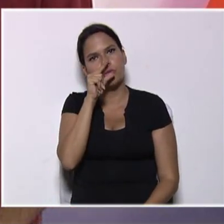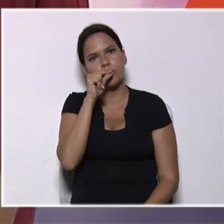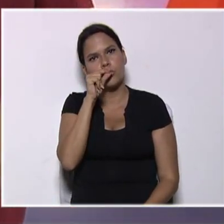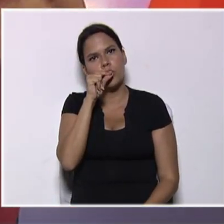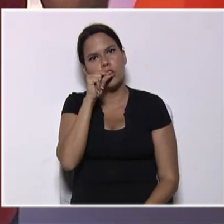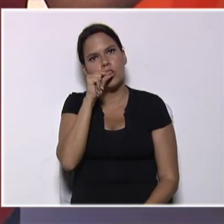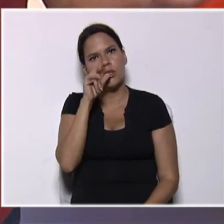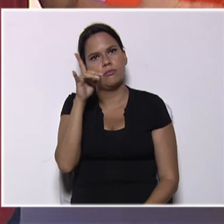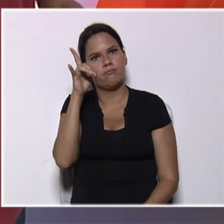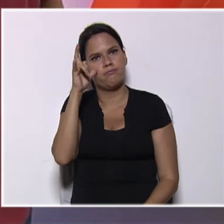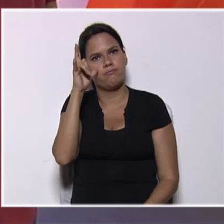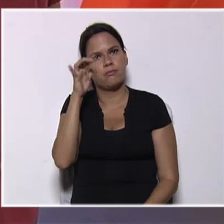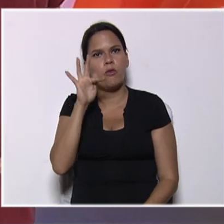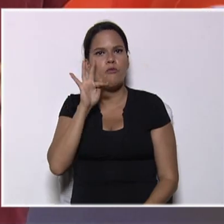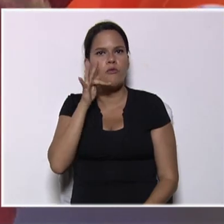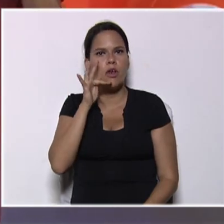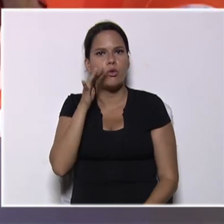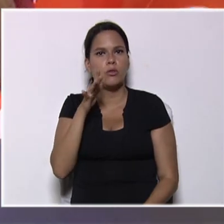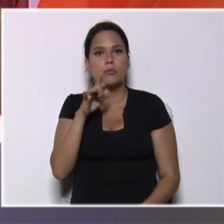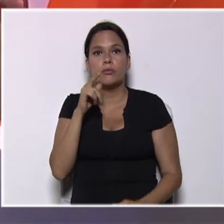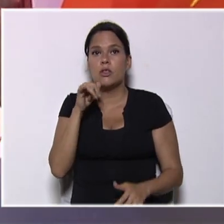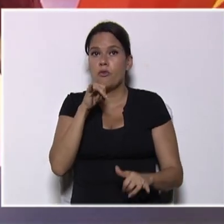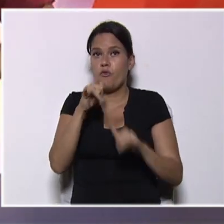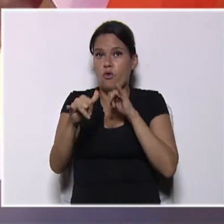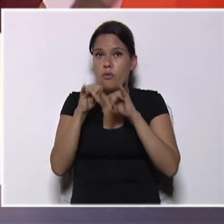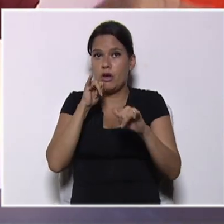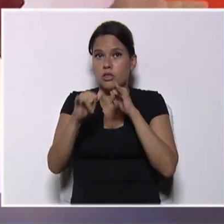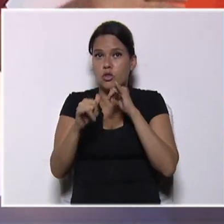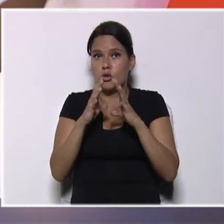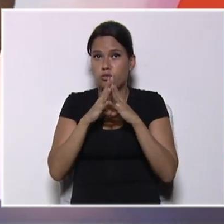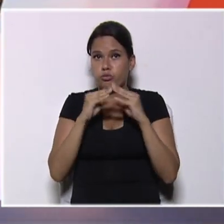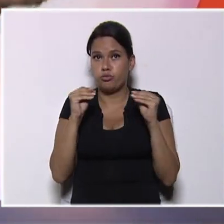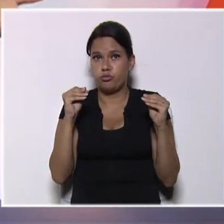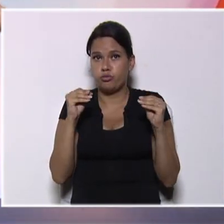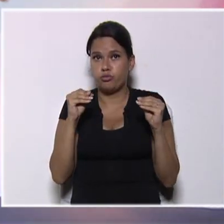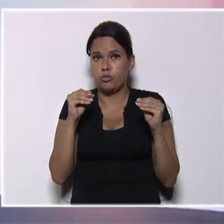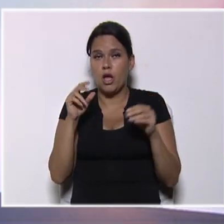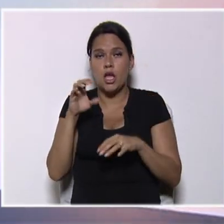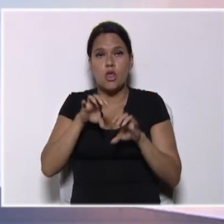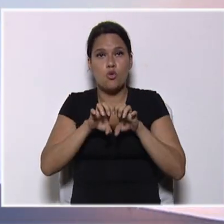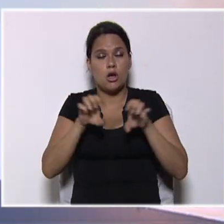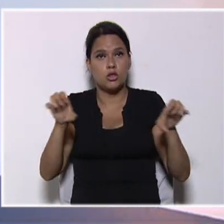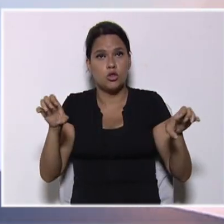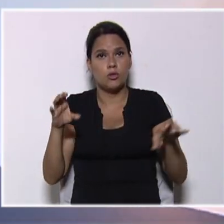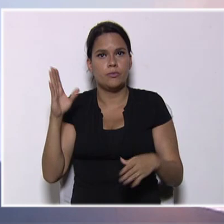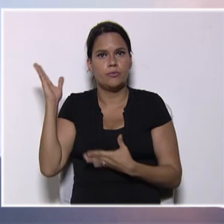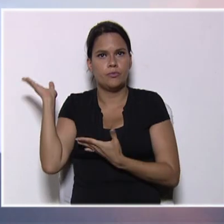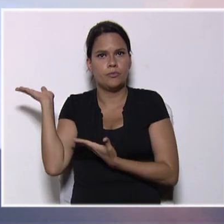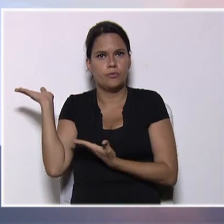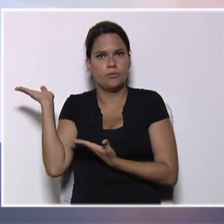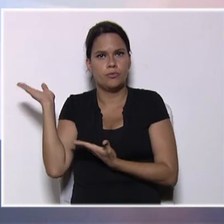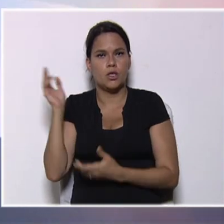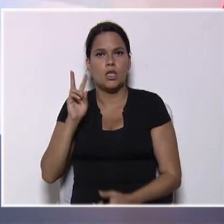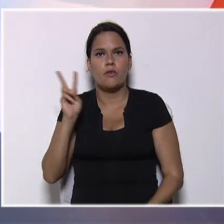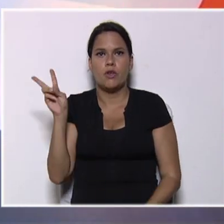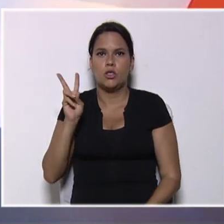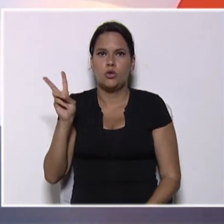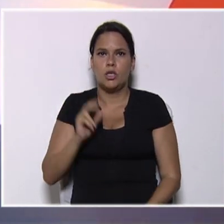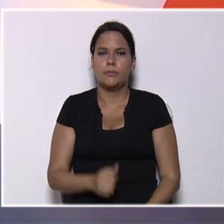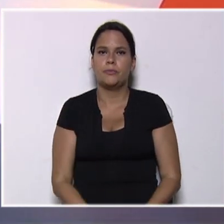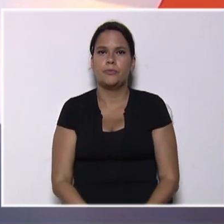en Facebook para mantenerte informado e informada de todas las noticias educativas de nuestro hermoso país.